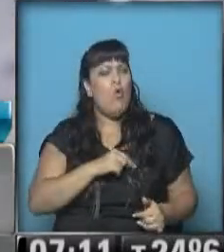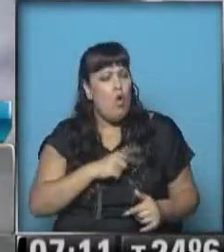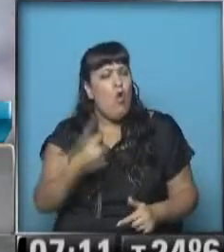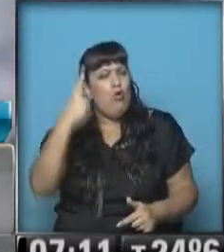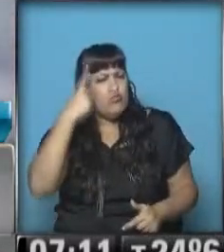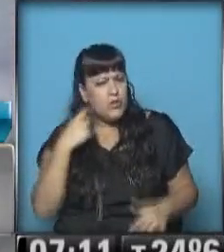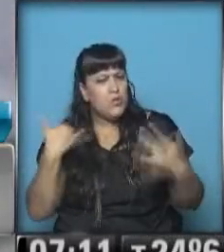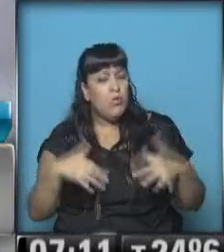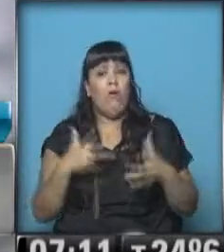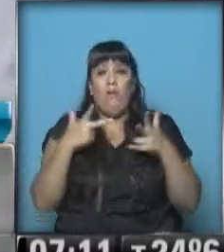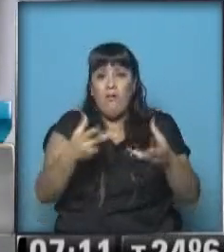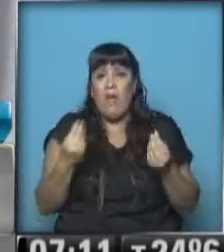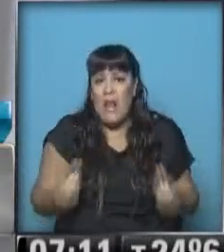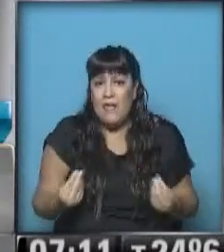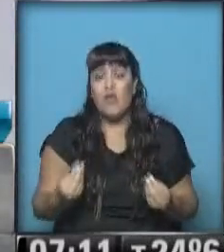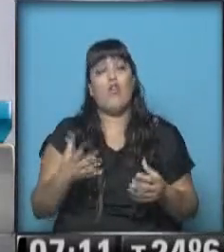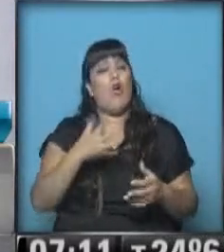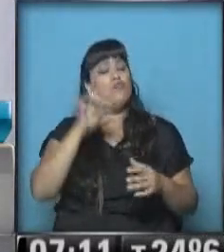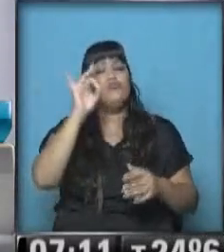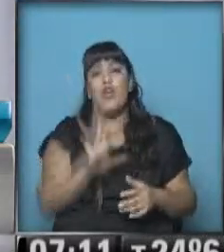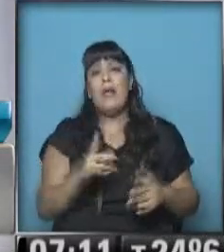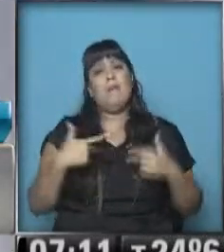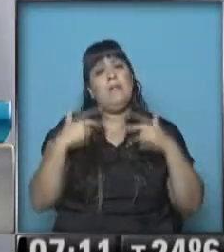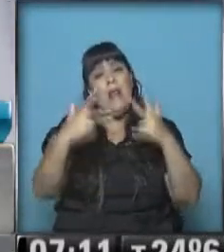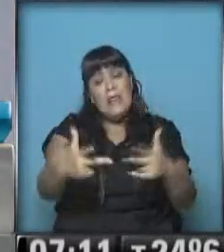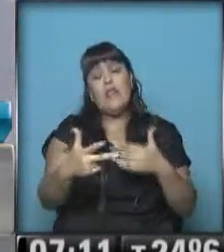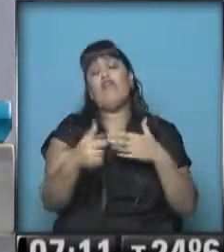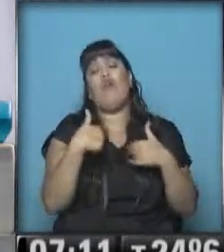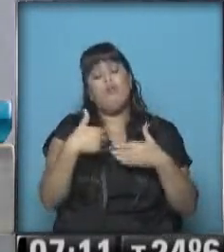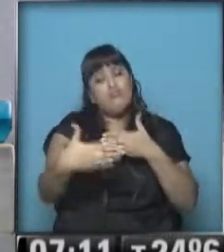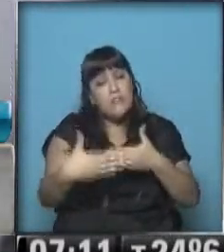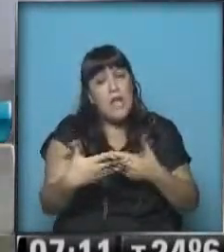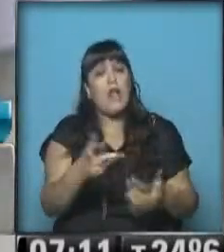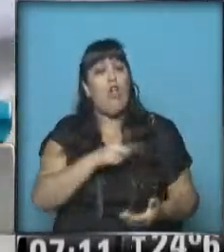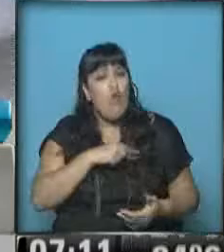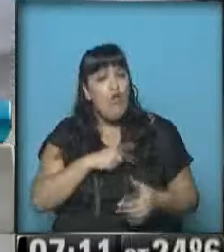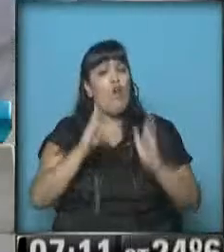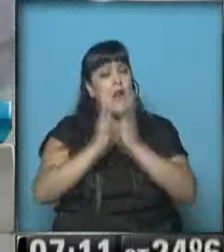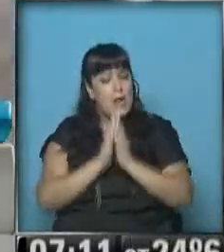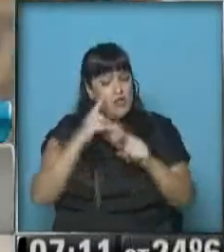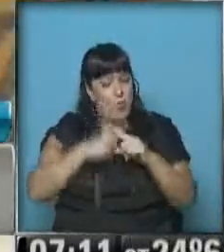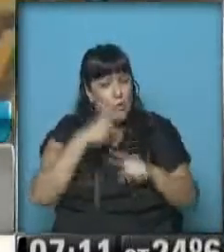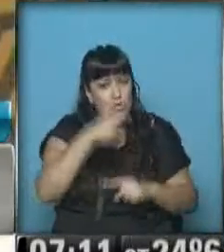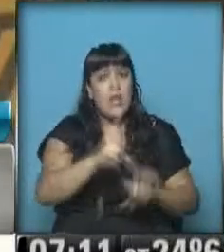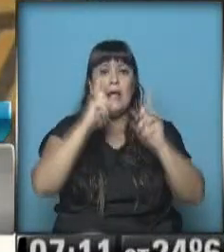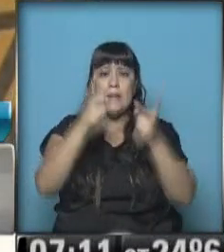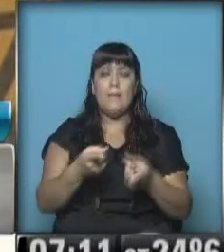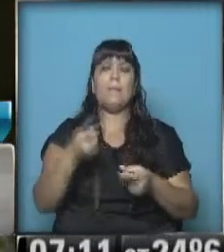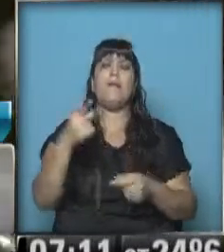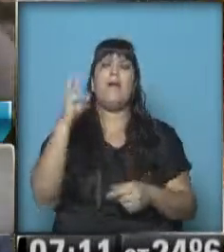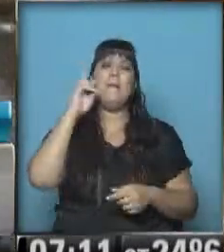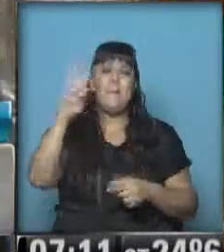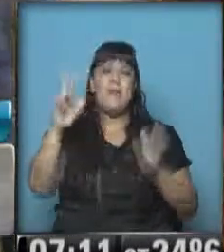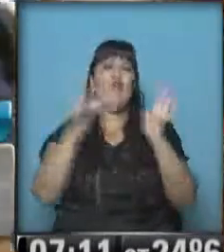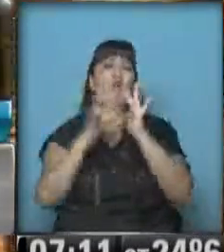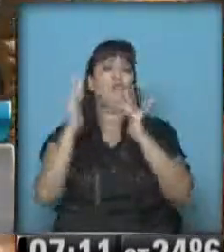triste, no sé qué decirle, simplemente que le hago llegar mi cercanía, mi dolor y mi oración. Y miro al Señor, dice Francisco en la